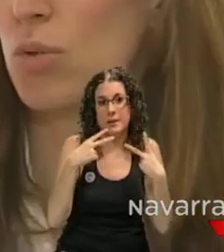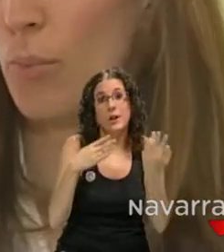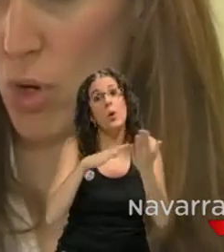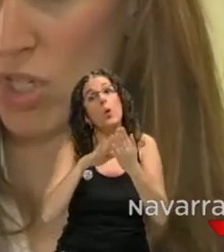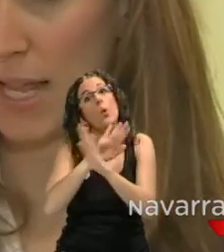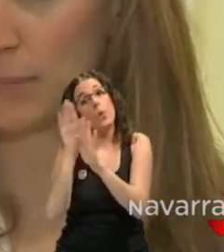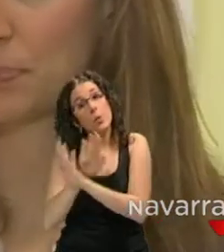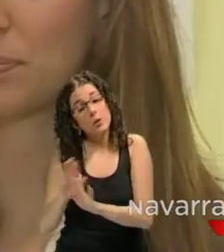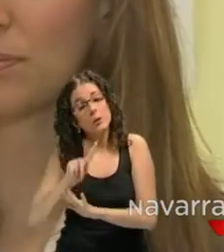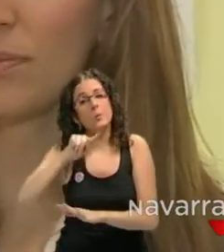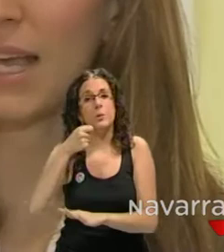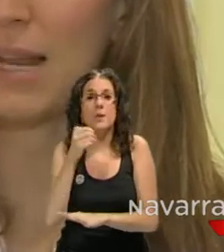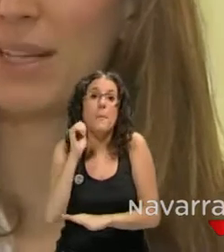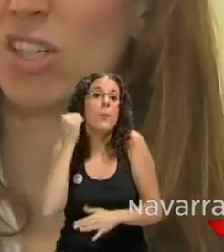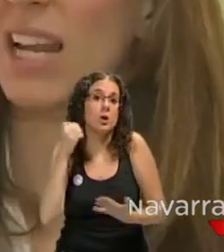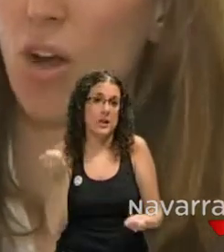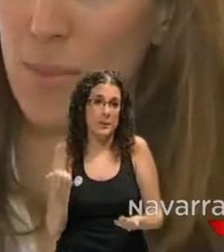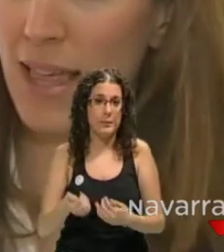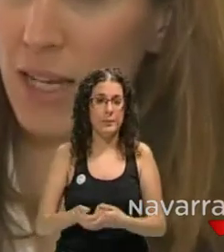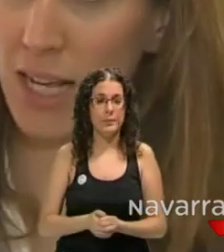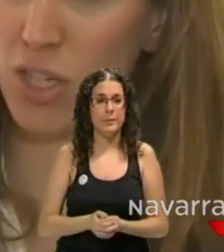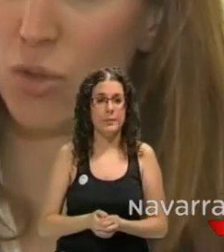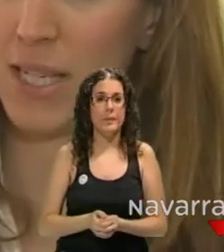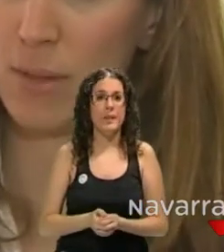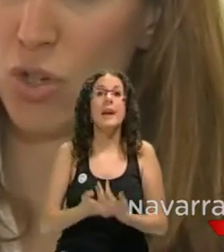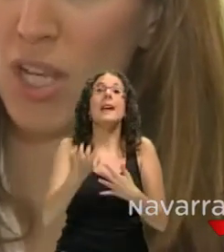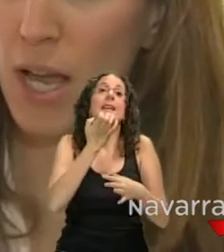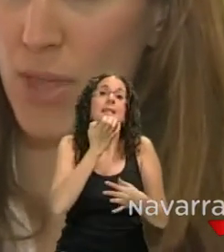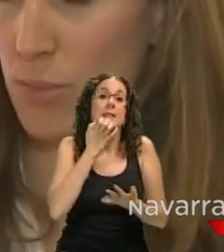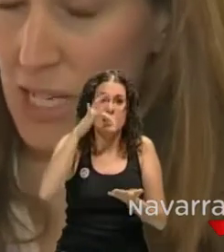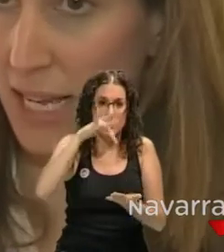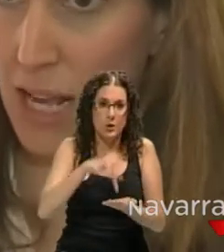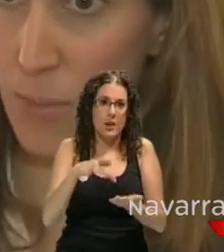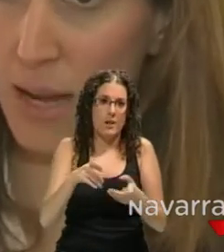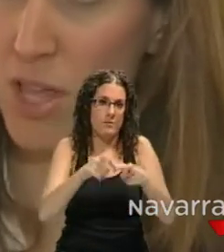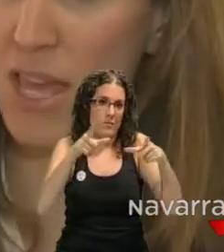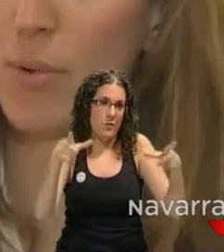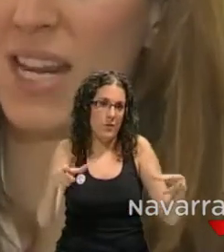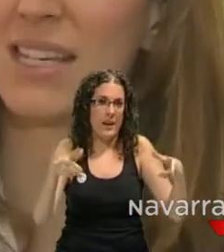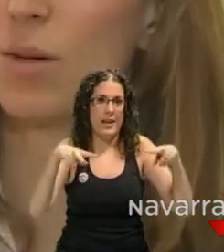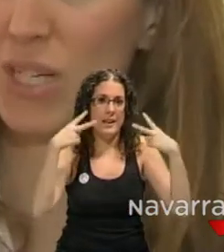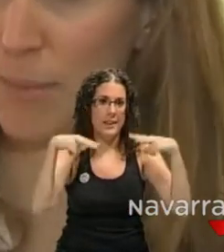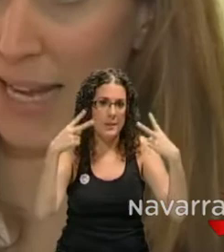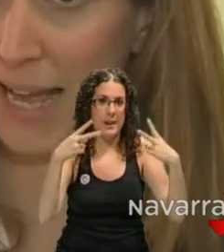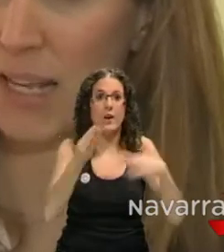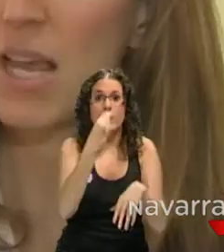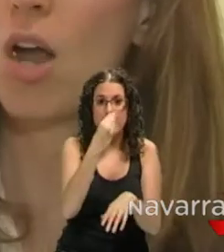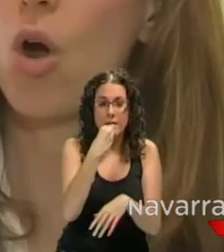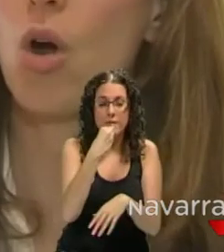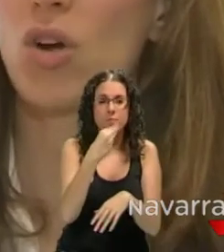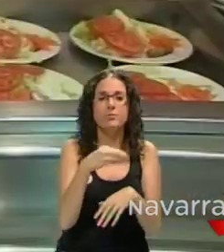último pues, un postre. El patrón de la comida, en el caso que pudiésemos elegir la comida al mediodía, podría ser muy